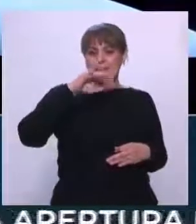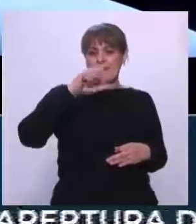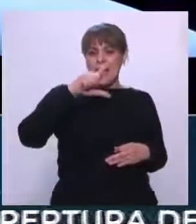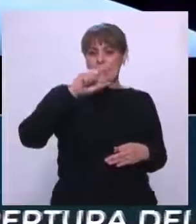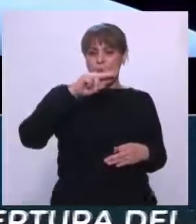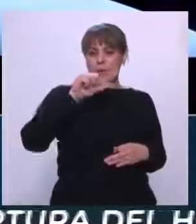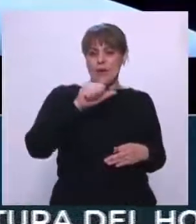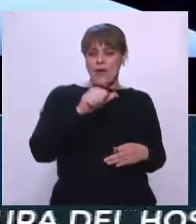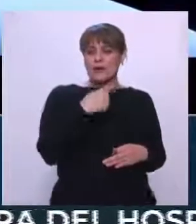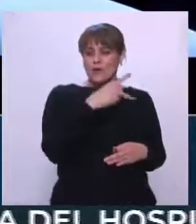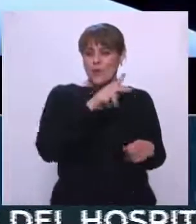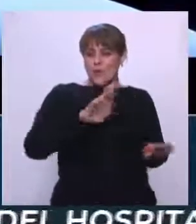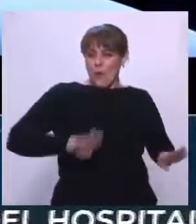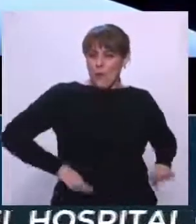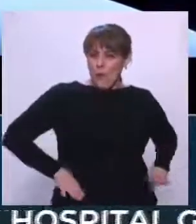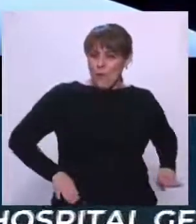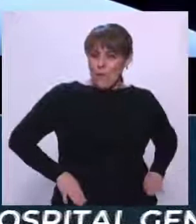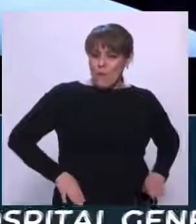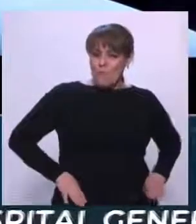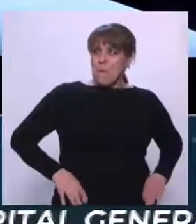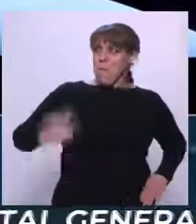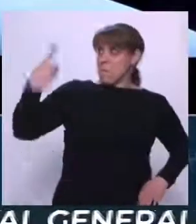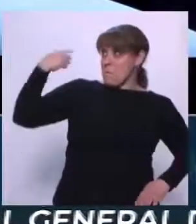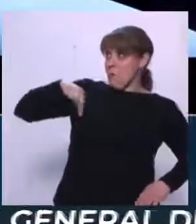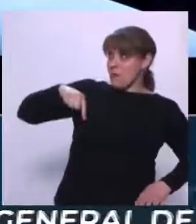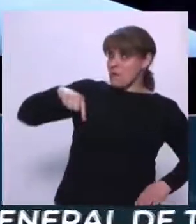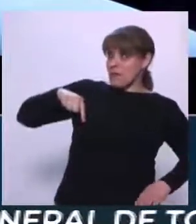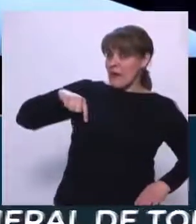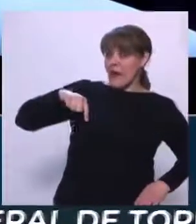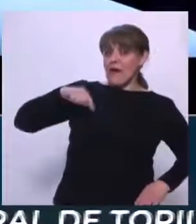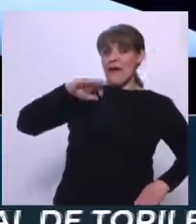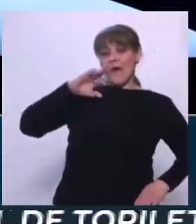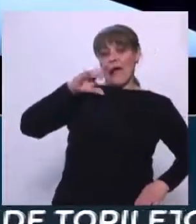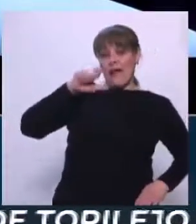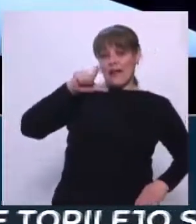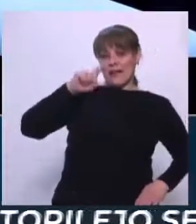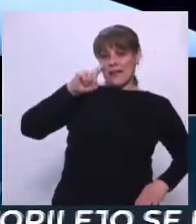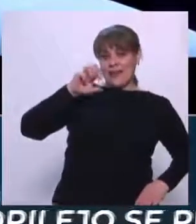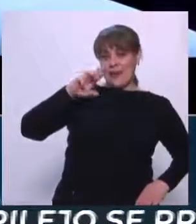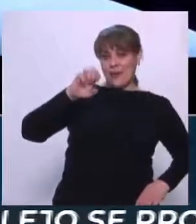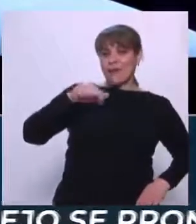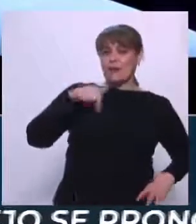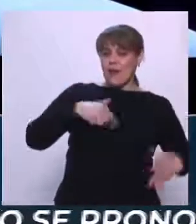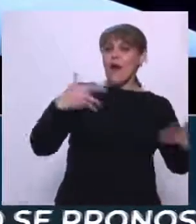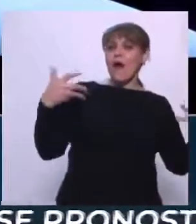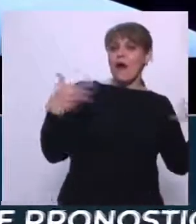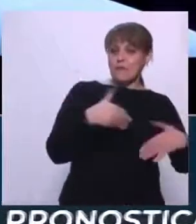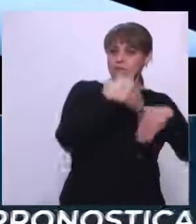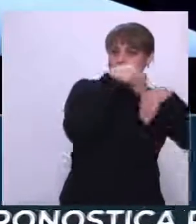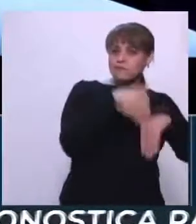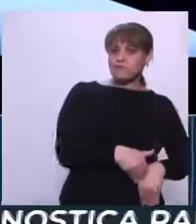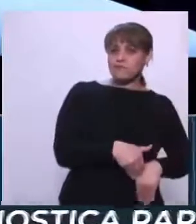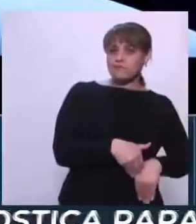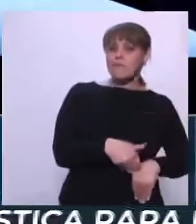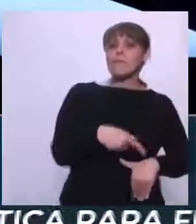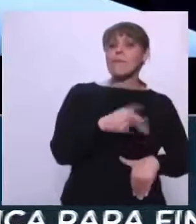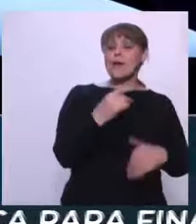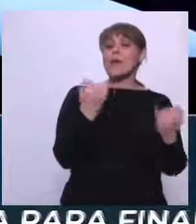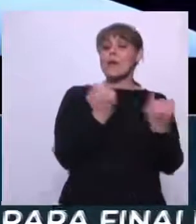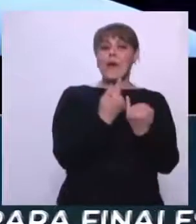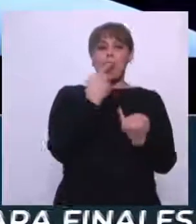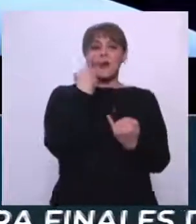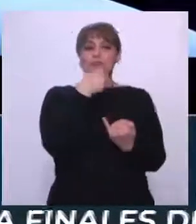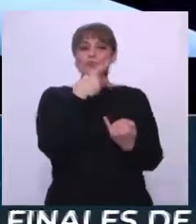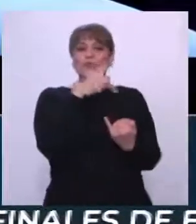aprobación y la orden, además, de Felipe Calderón, pero es además una situación de cómo estaba